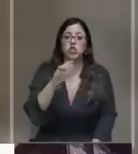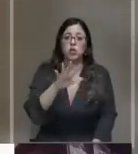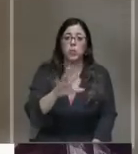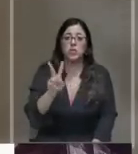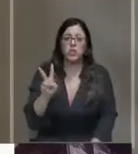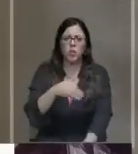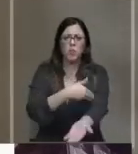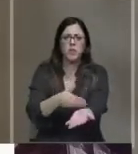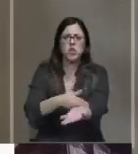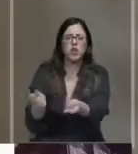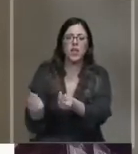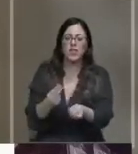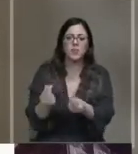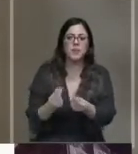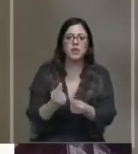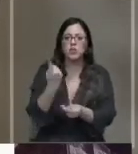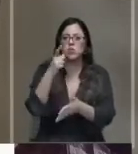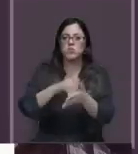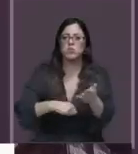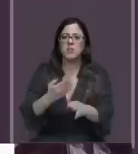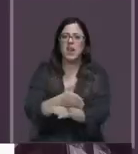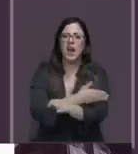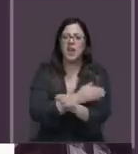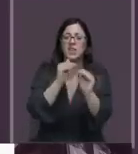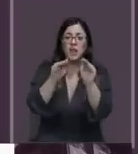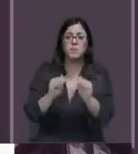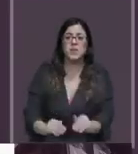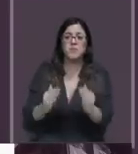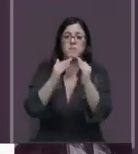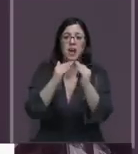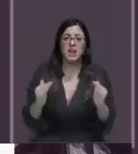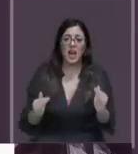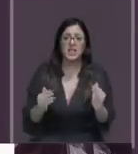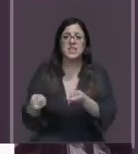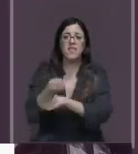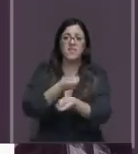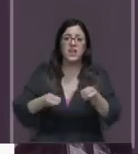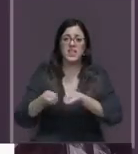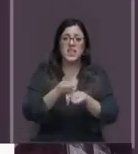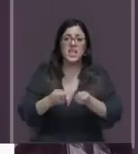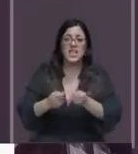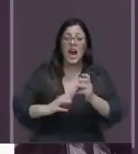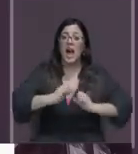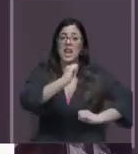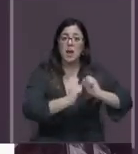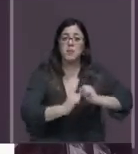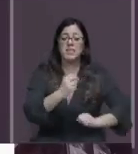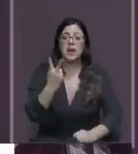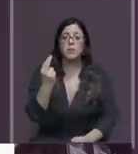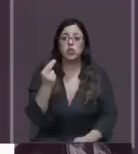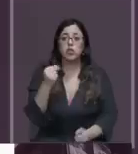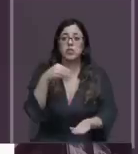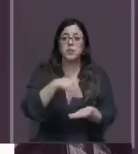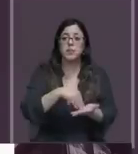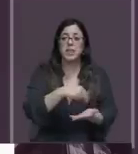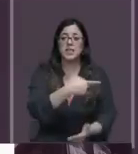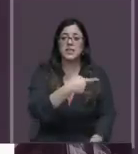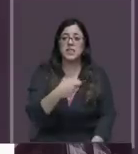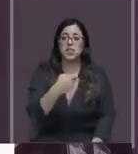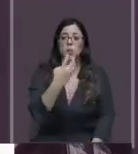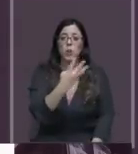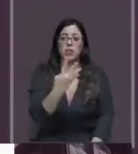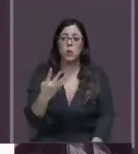pesos. Apenas un mes antes, la misma propiedad había sido vendida a la propia empresa por 12.144